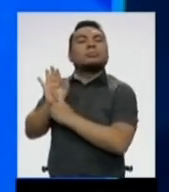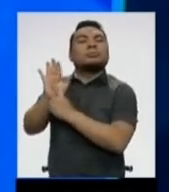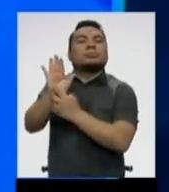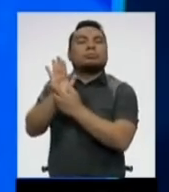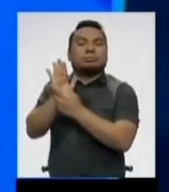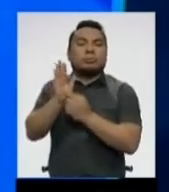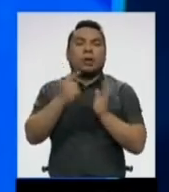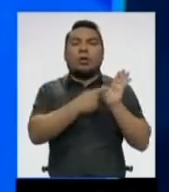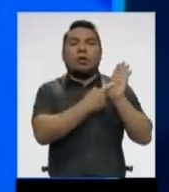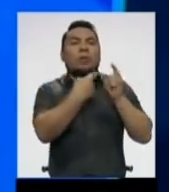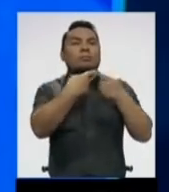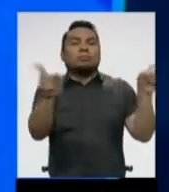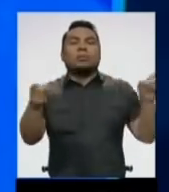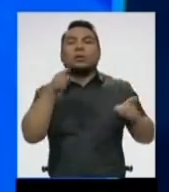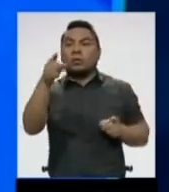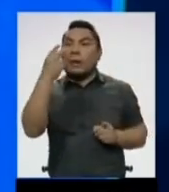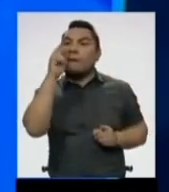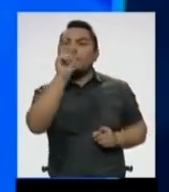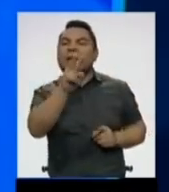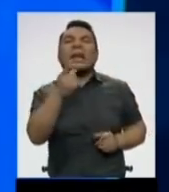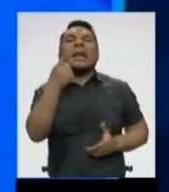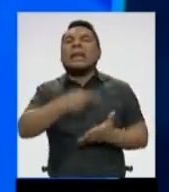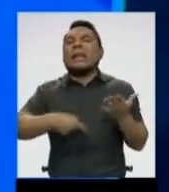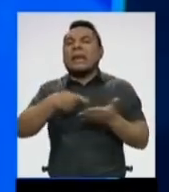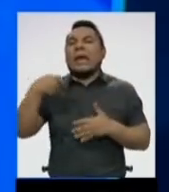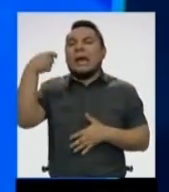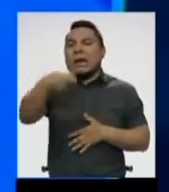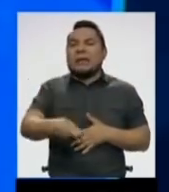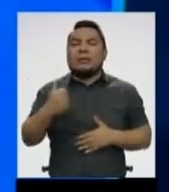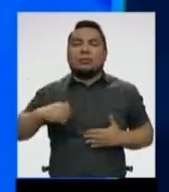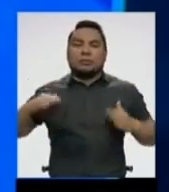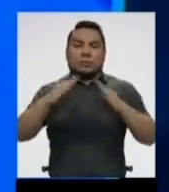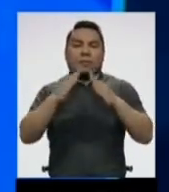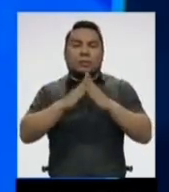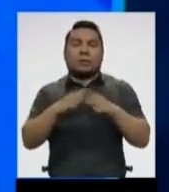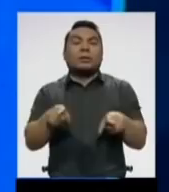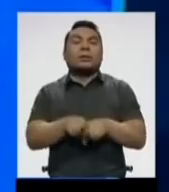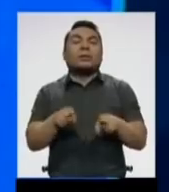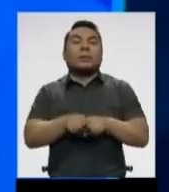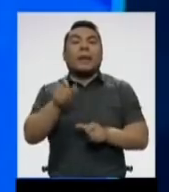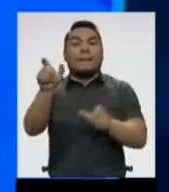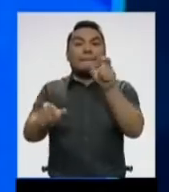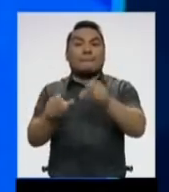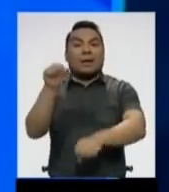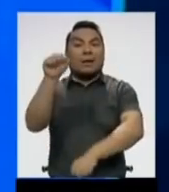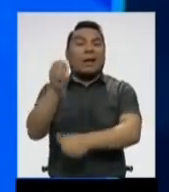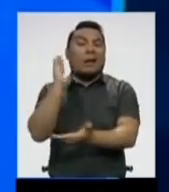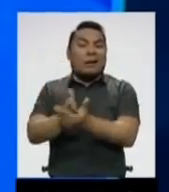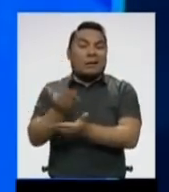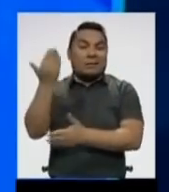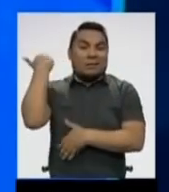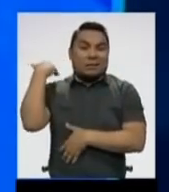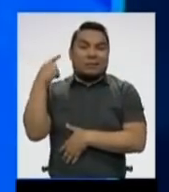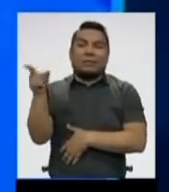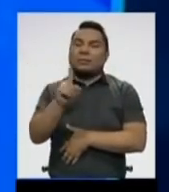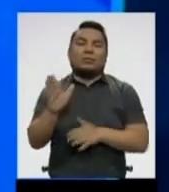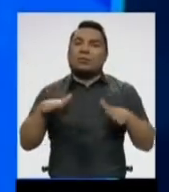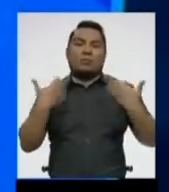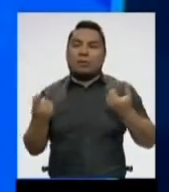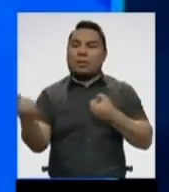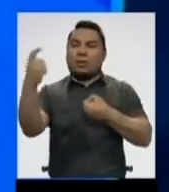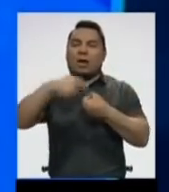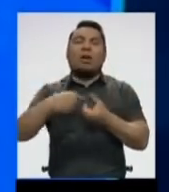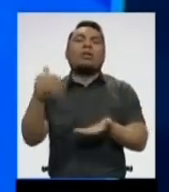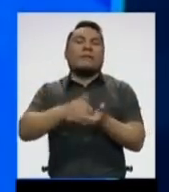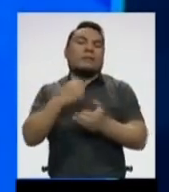para que tú sepas en qué está gastando la municipalidad. Y las personas que tienen antecedentes penales o inhabilitación no pueden estar en la administración